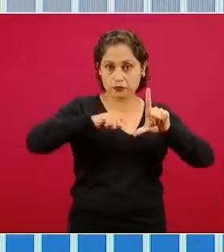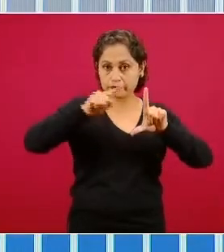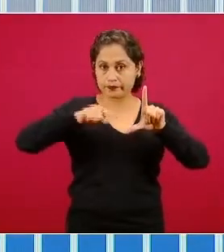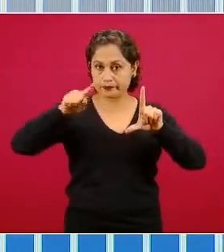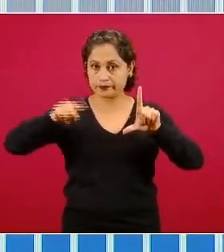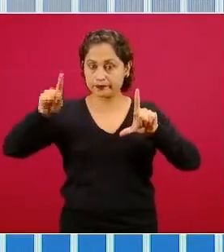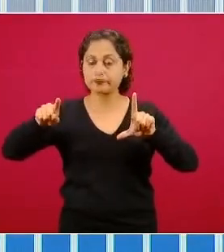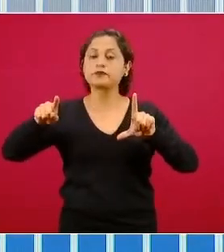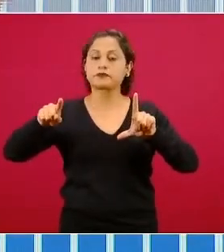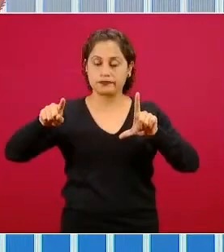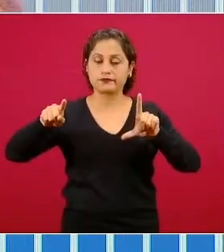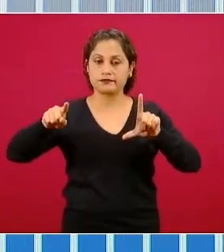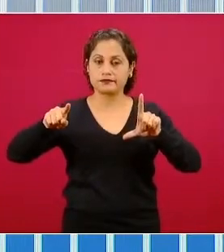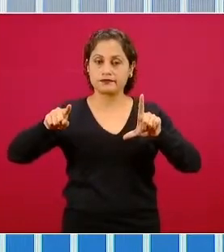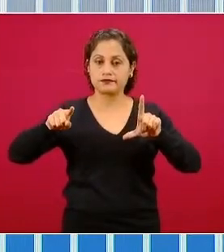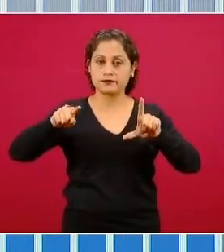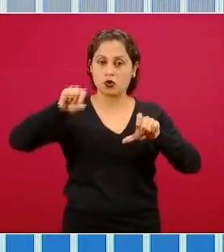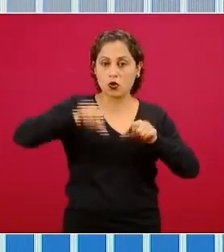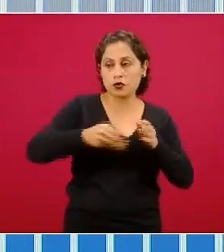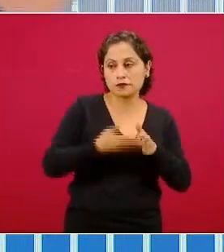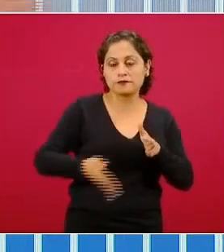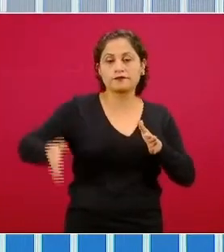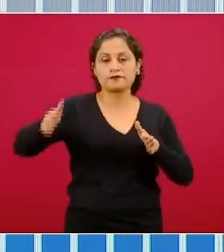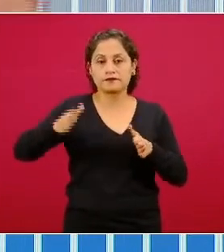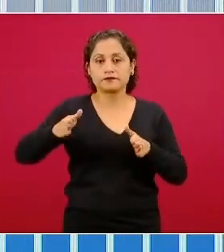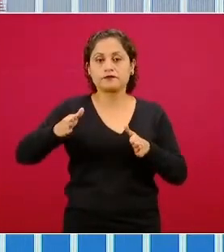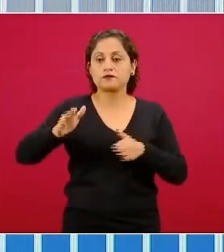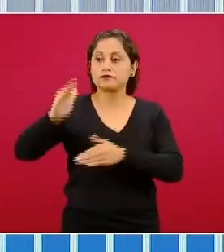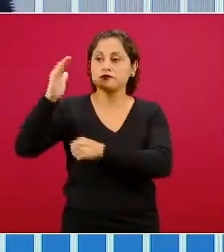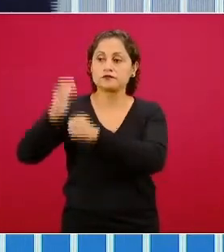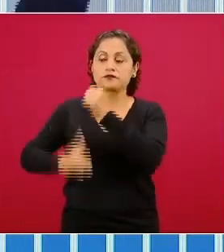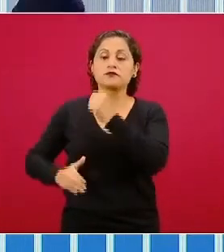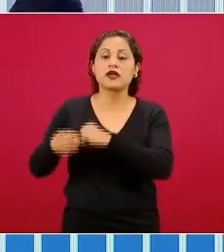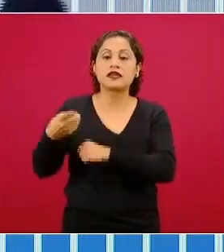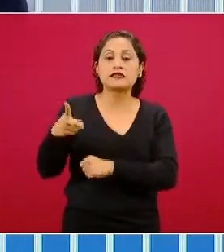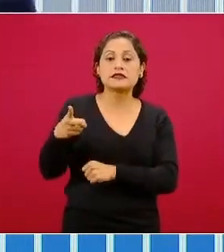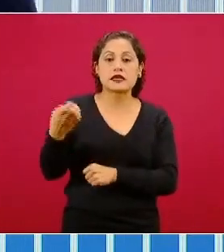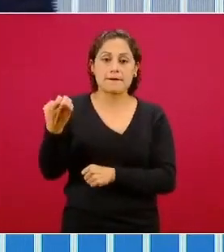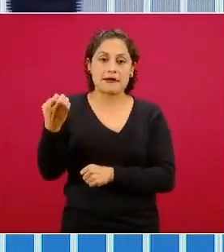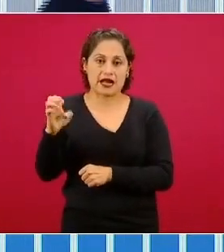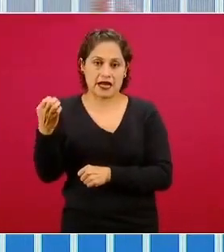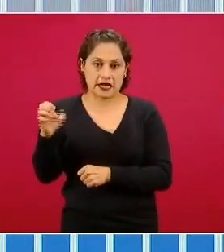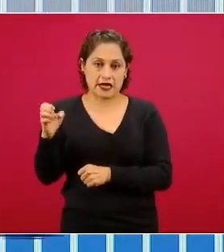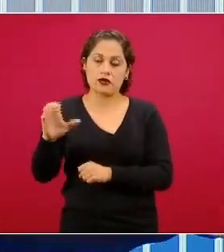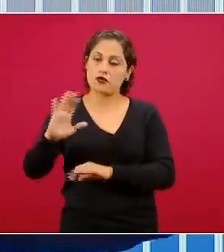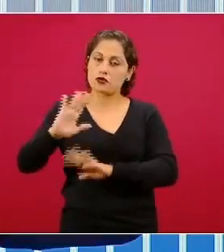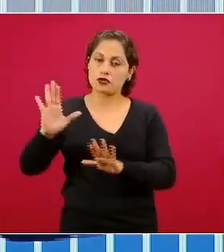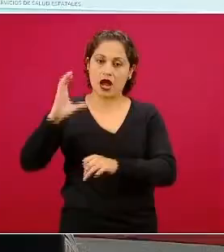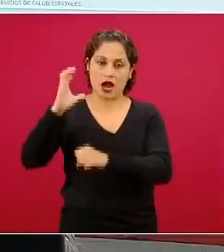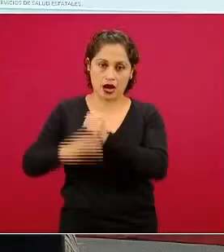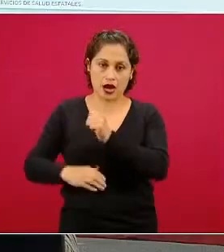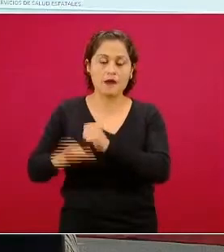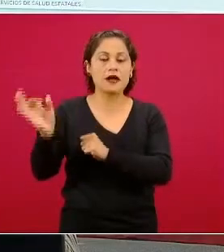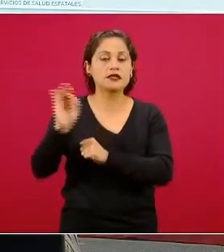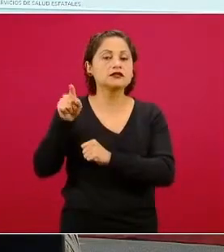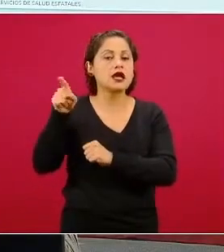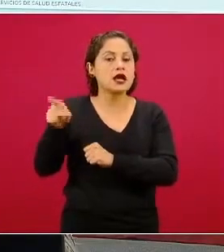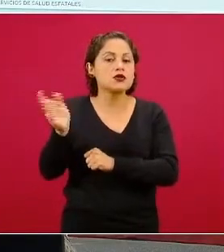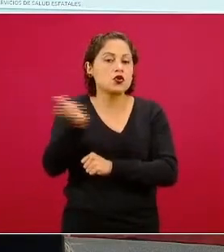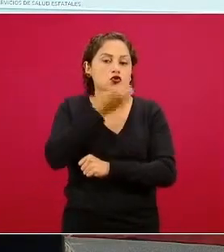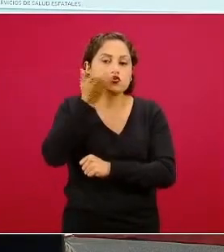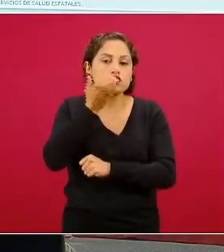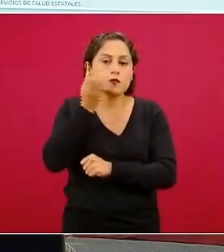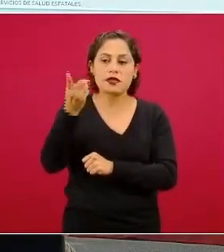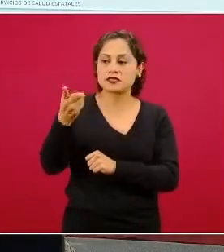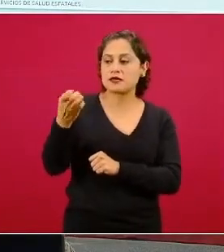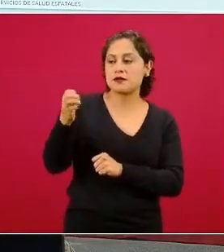posiblemente diciembre o enero, donde habitualmente se presenta el punto máximo y después empieza a descender. No se queden con la idea que esto